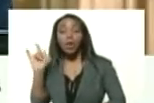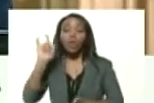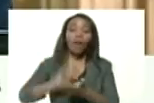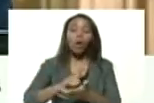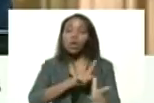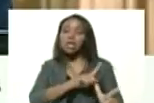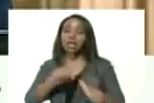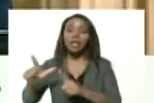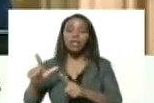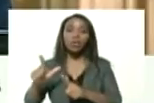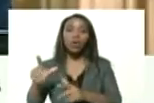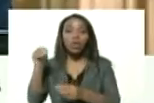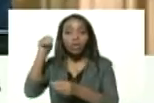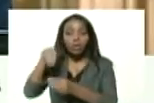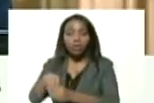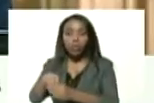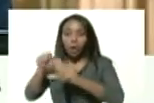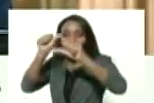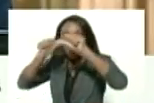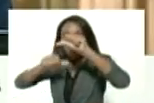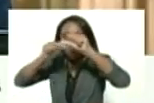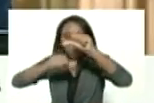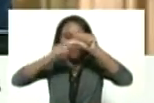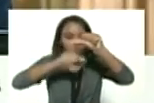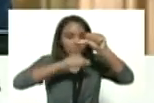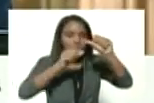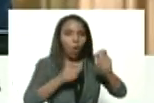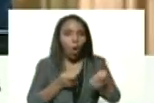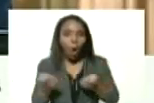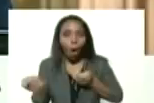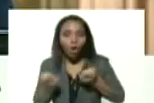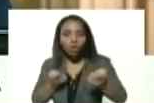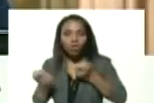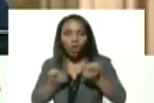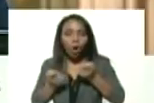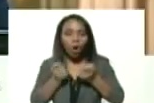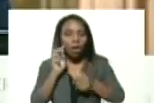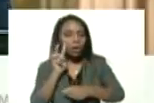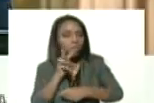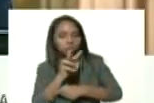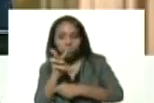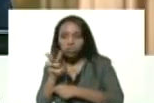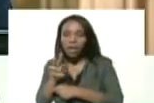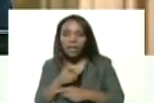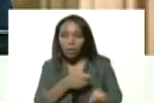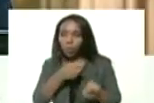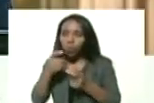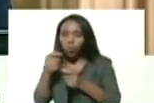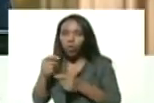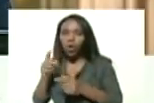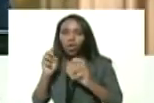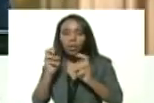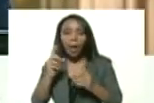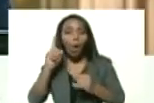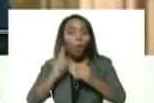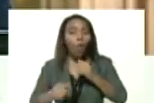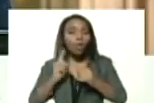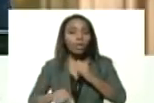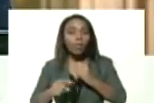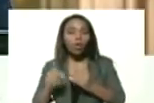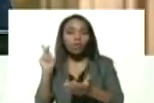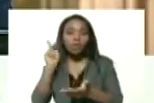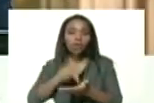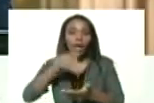tenemos diagnosticado controlados ya vamos llevando los casos pero los últimos que llegaron de república